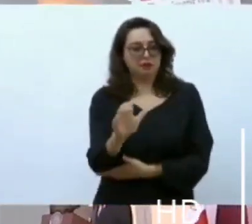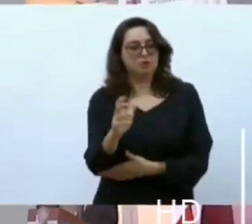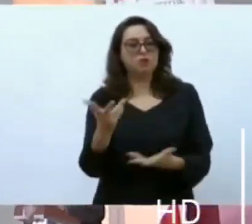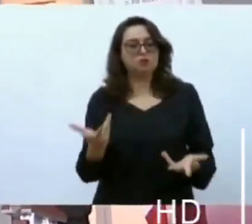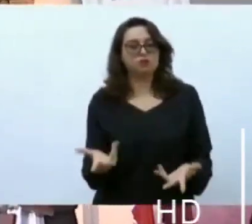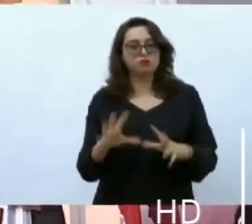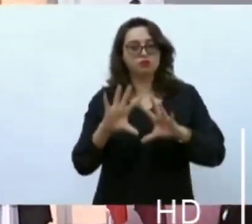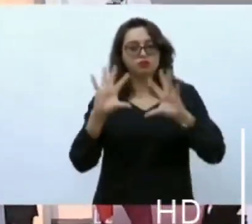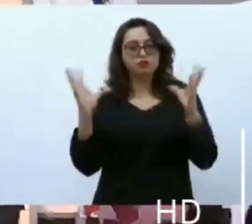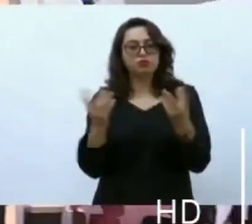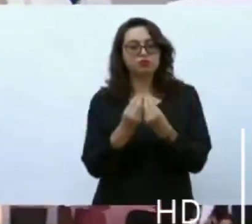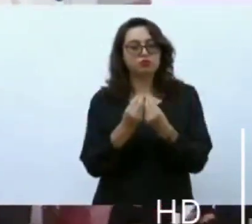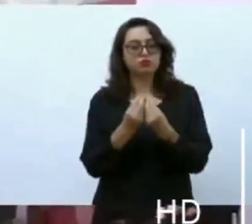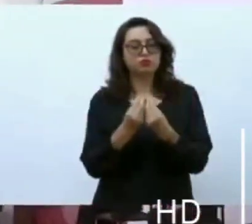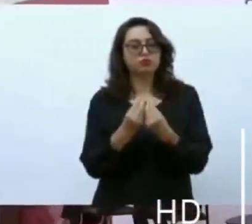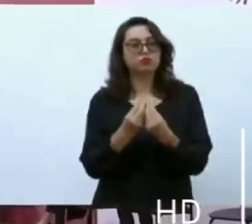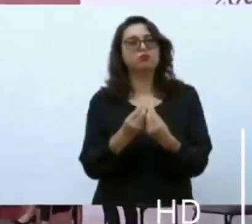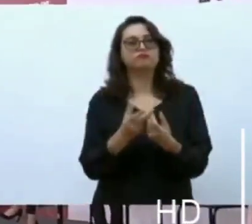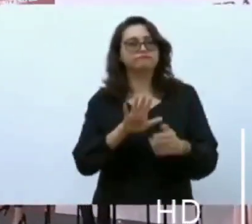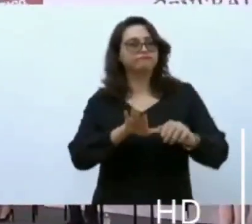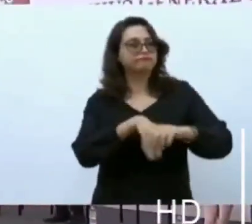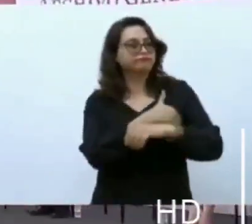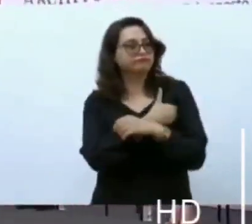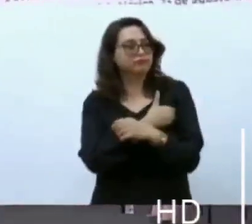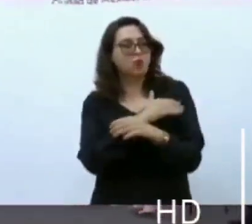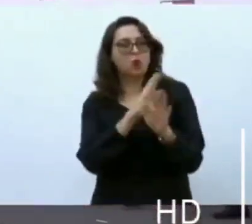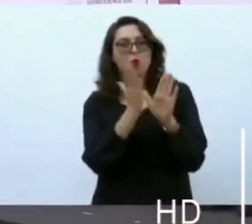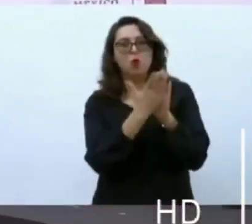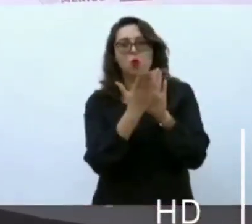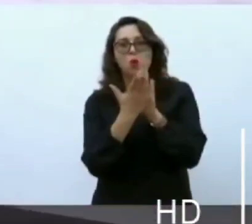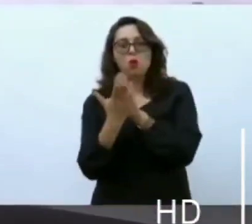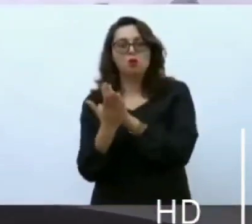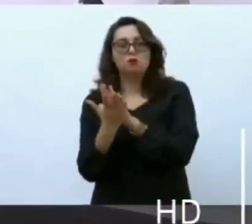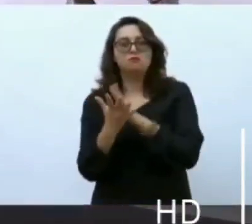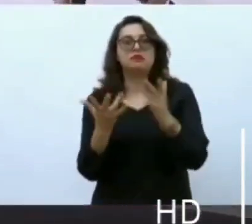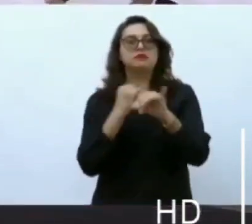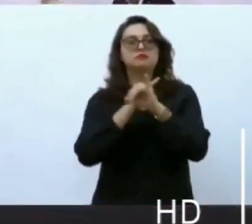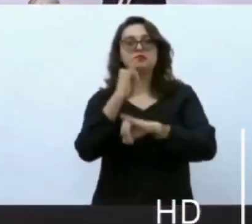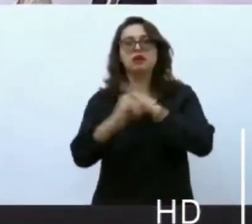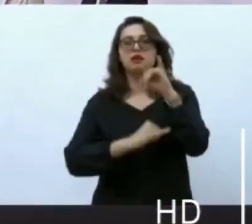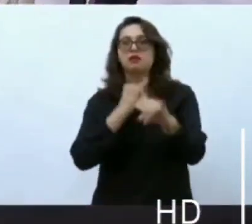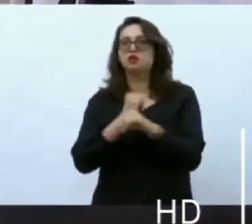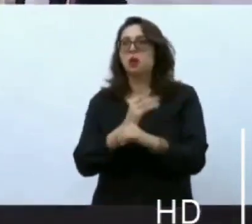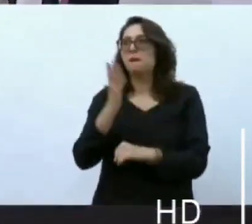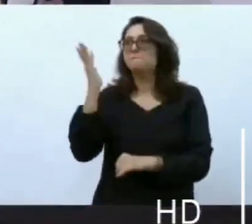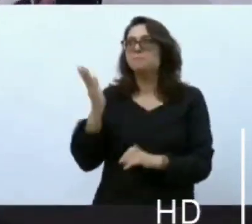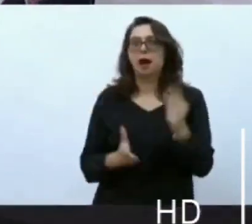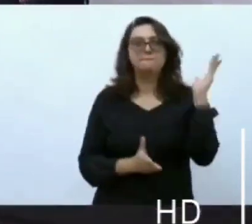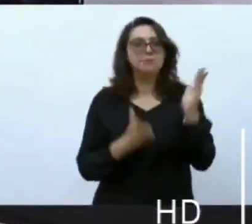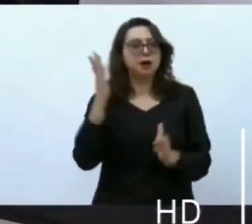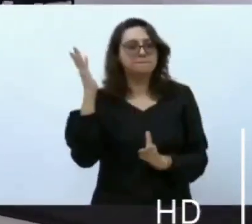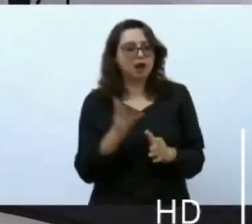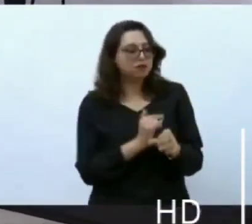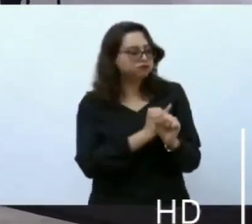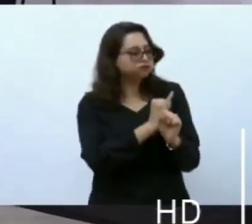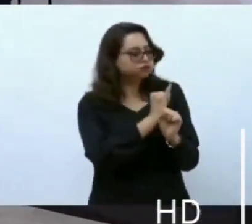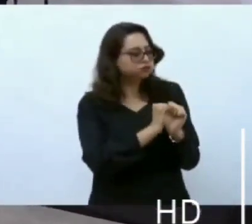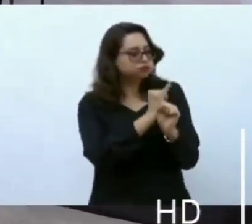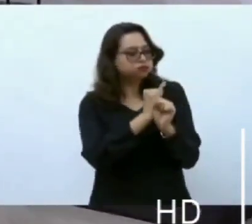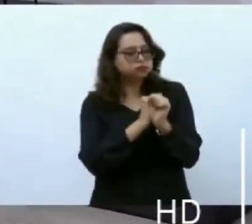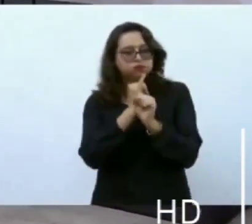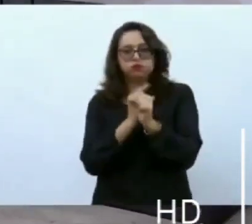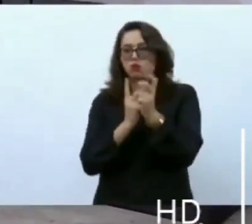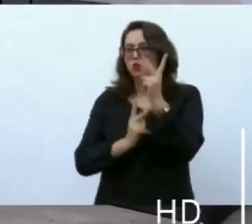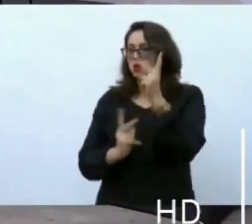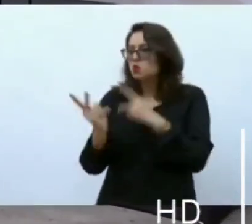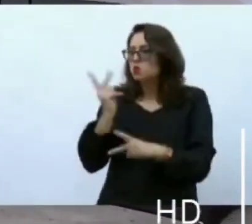De todo el mundo vienen a consultarlos en este lugar, que